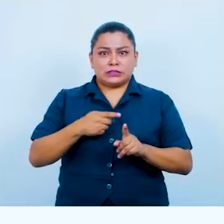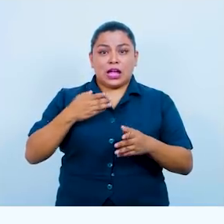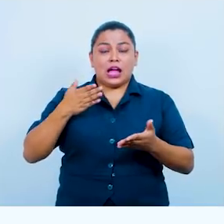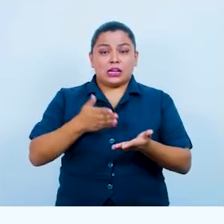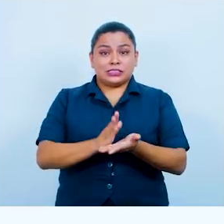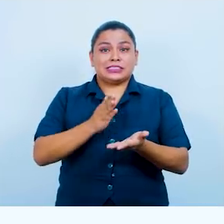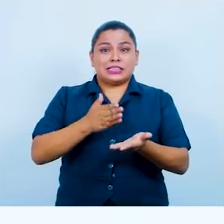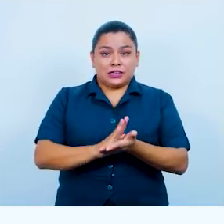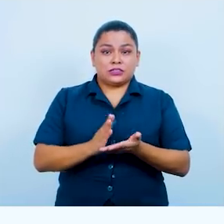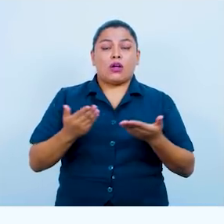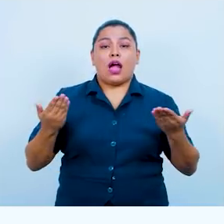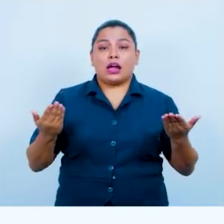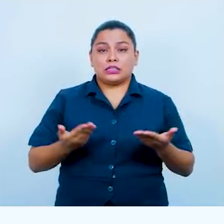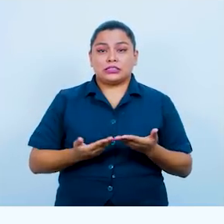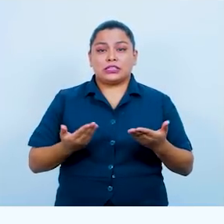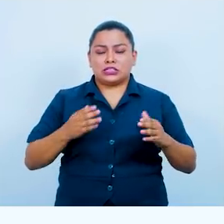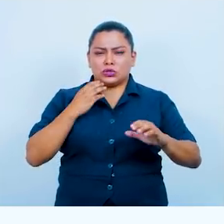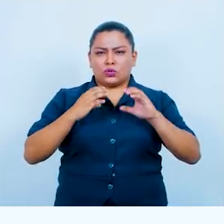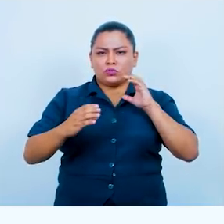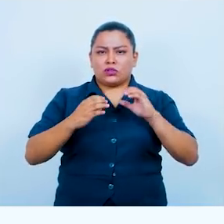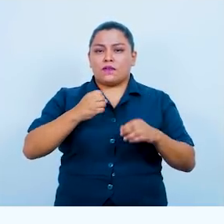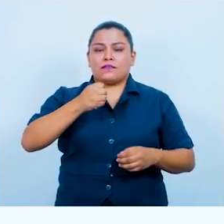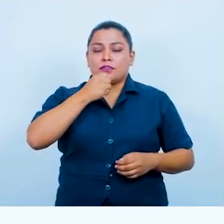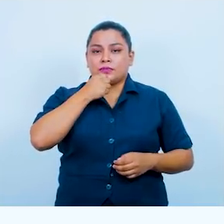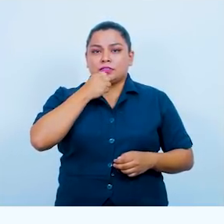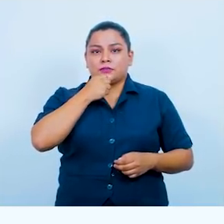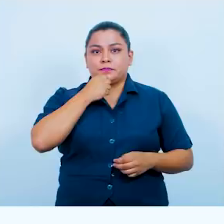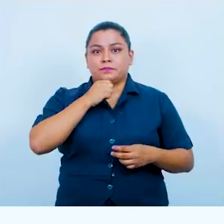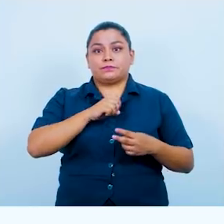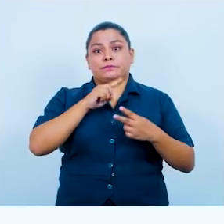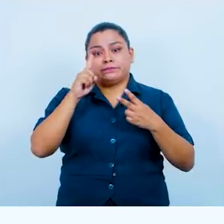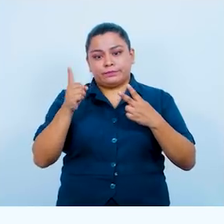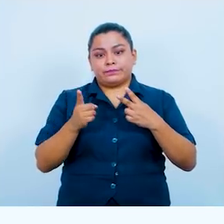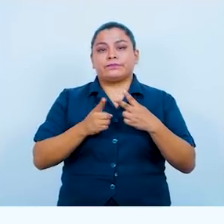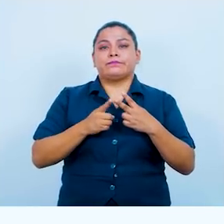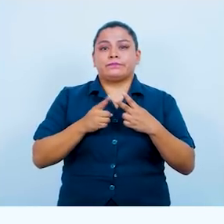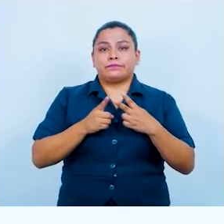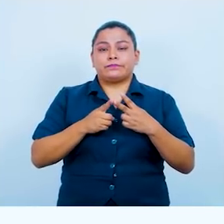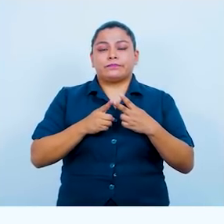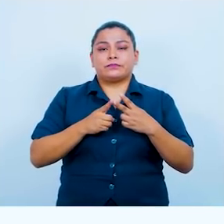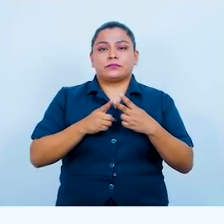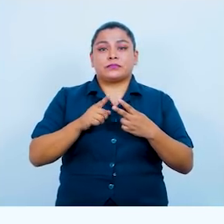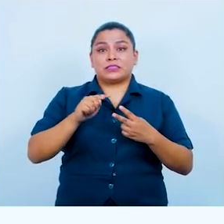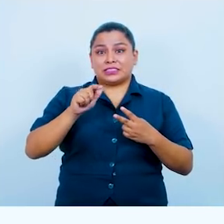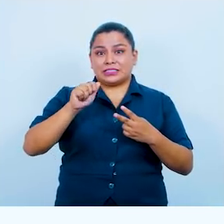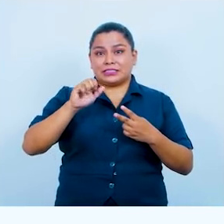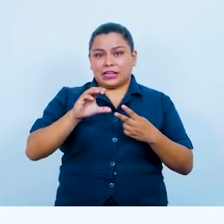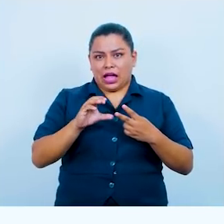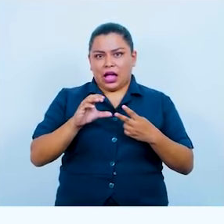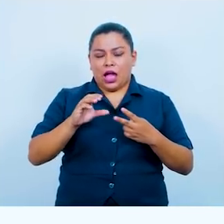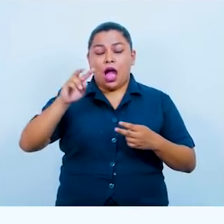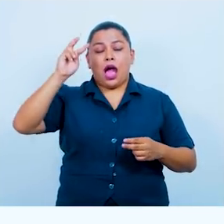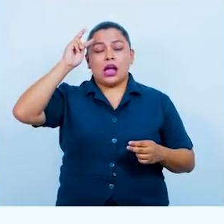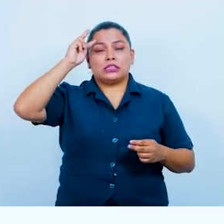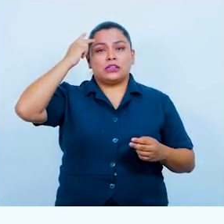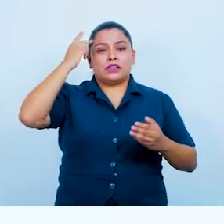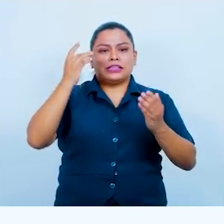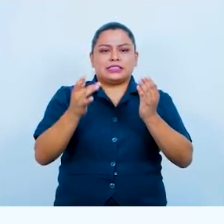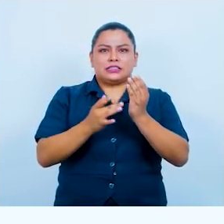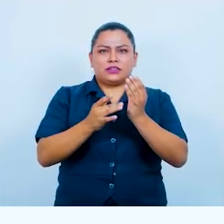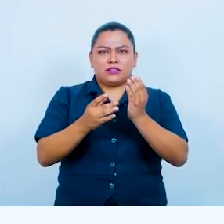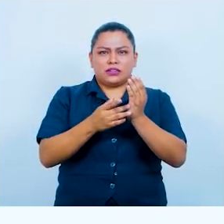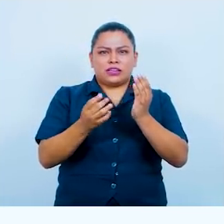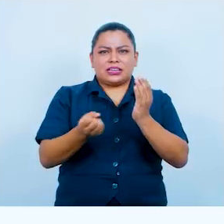acceso, generación y comunicación de información. Por otra parte, las TAC hacen referencia a las tecnologías